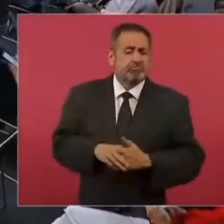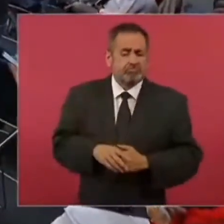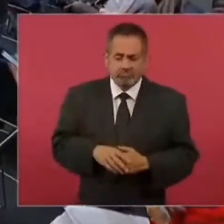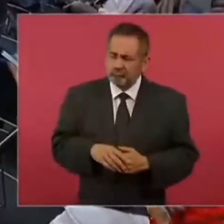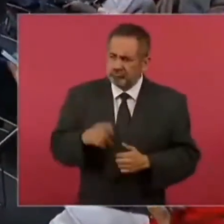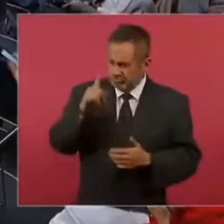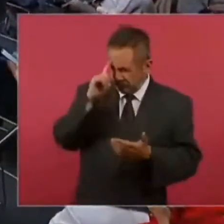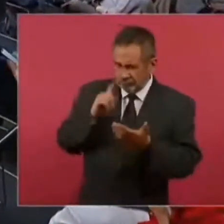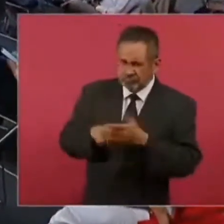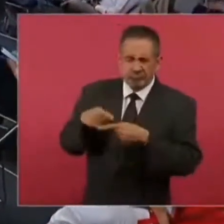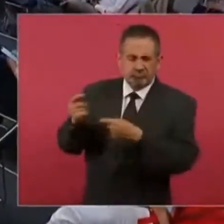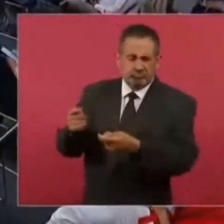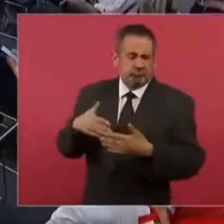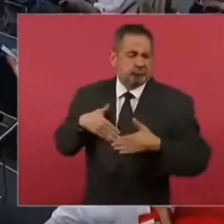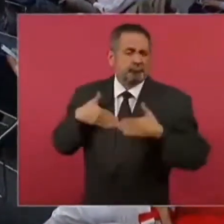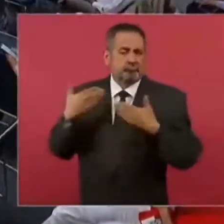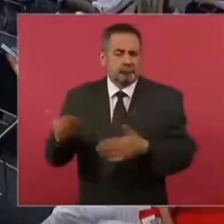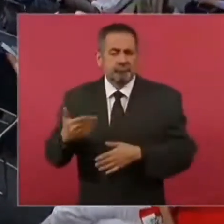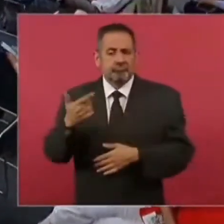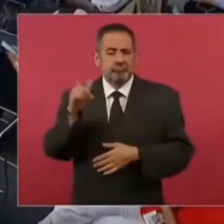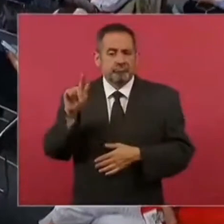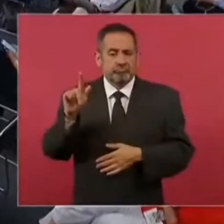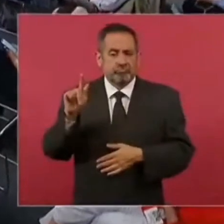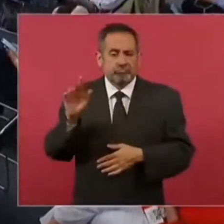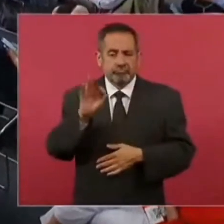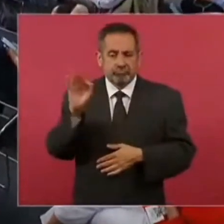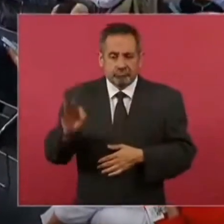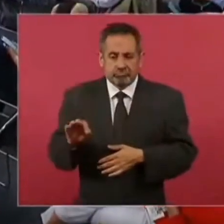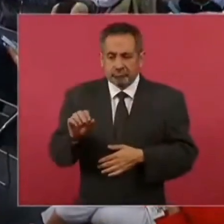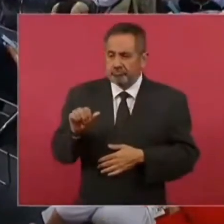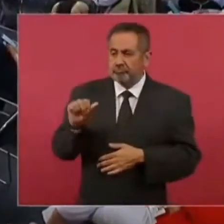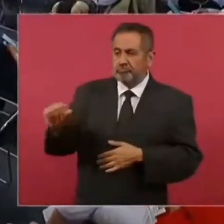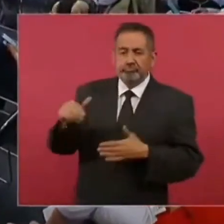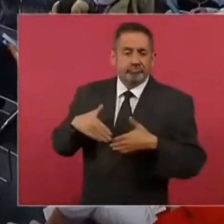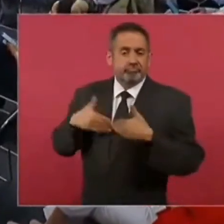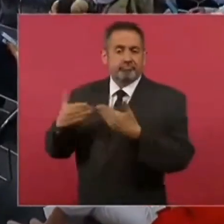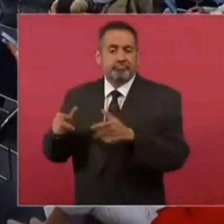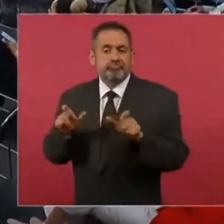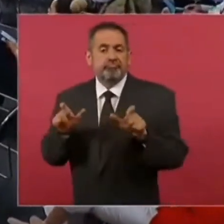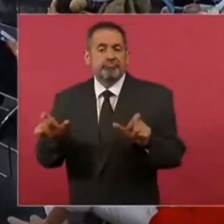ya le da, creo que 70% de aprobación a la Guardia Nacional.